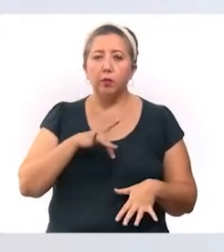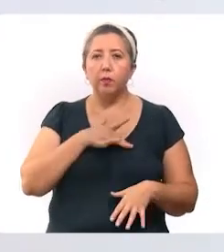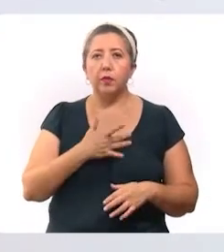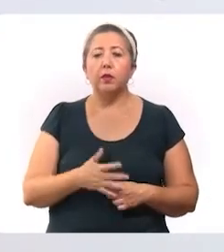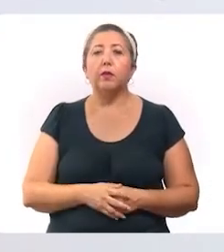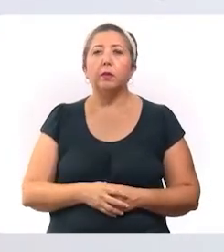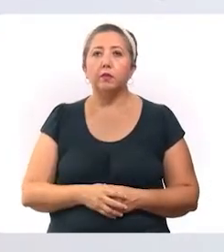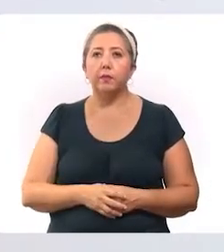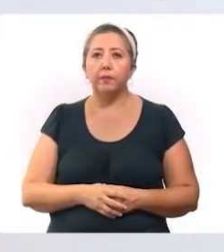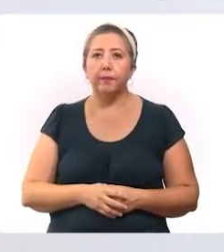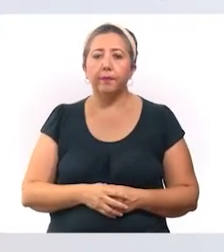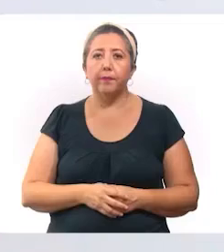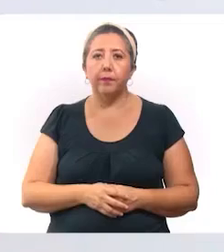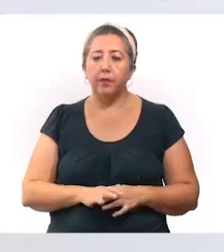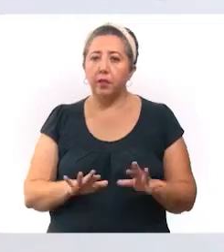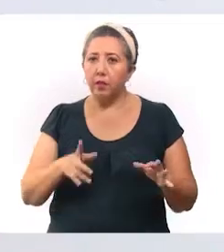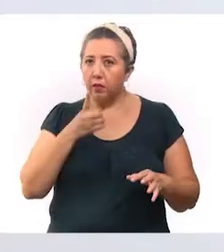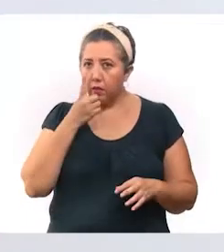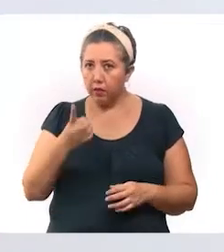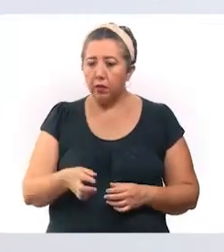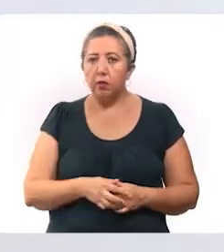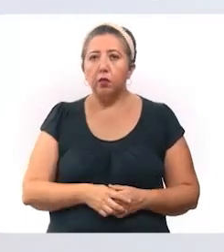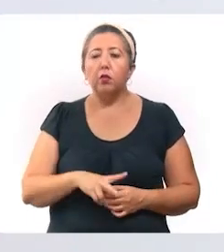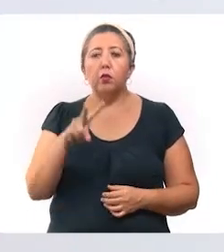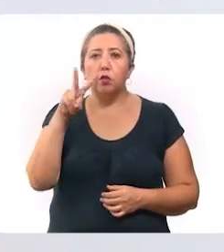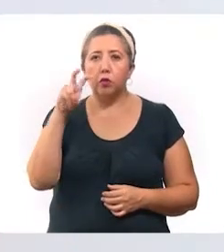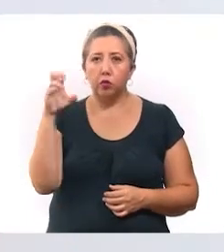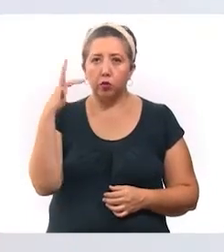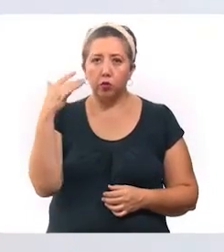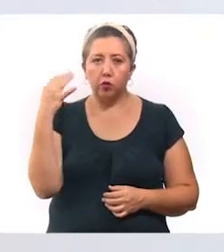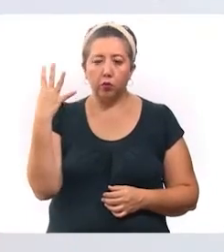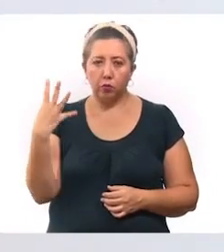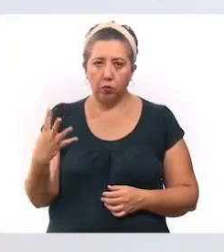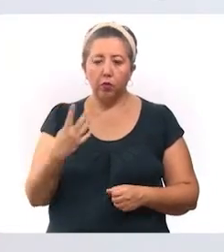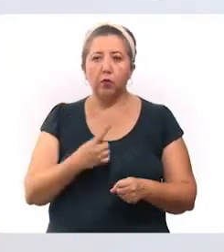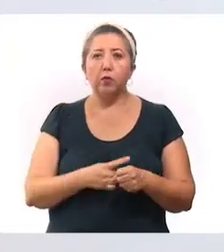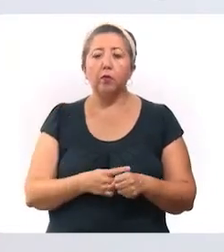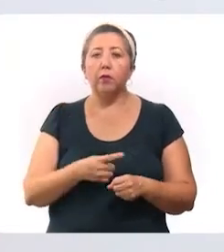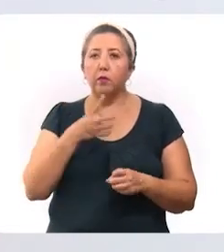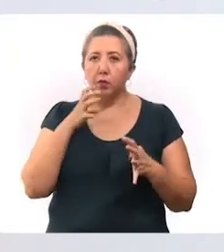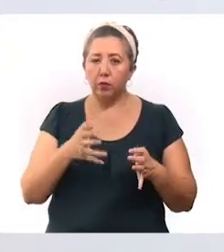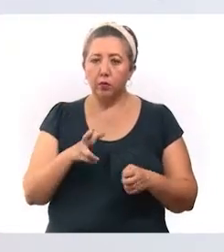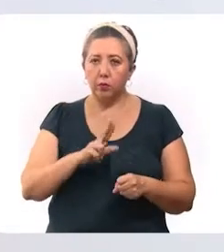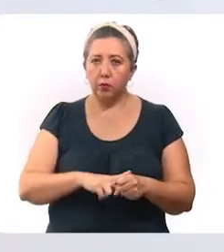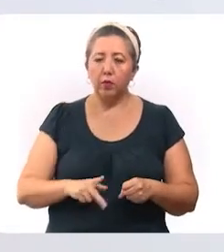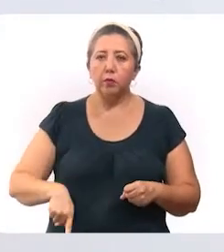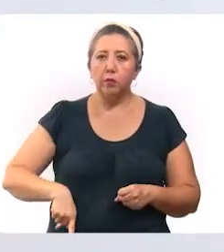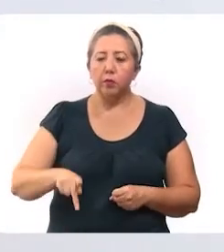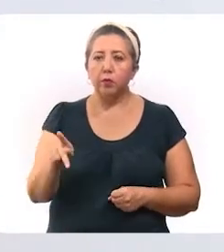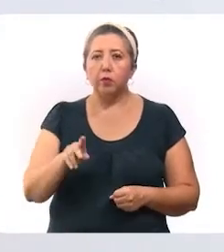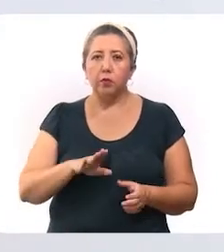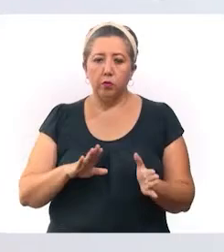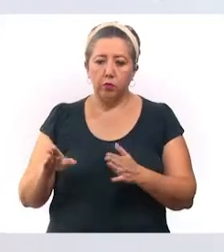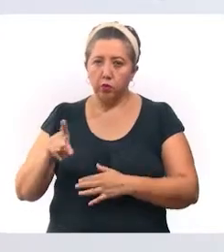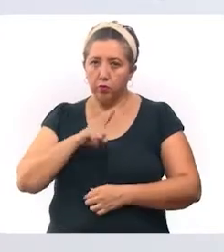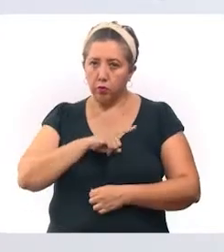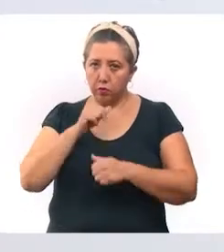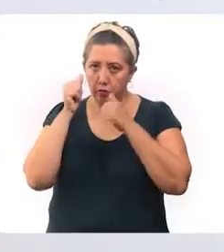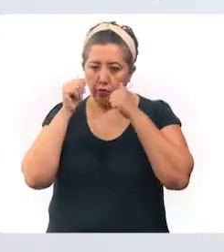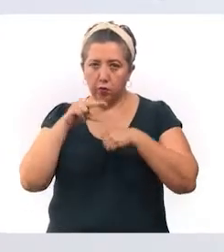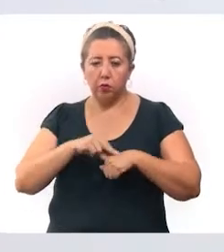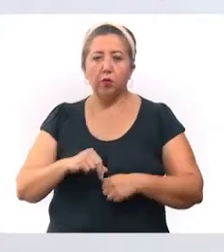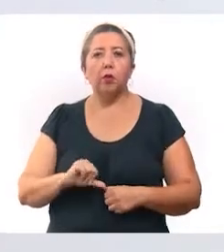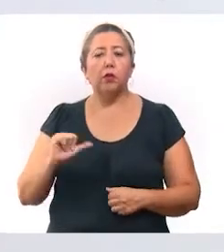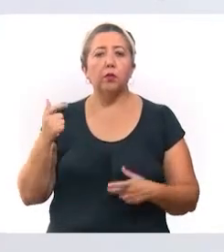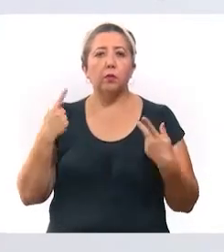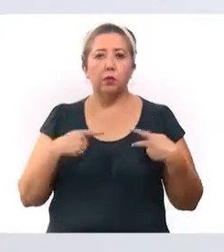Presentan síntomas leves. Como ya se mencionó, 254 de los casos positivos están en hospitales públicos y en aislamiento